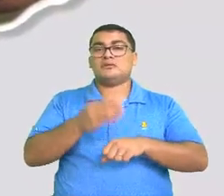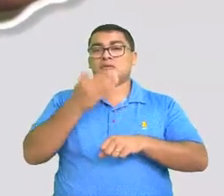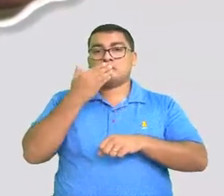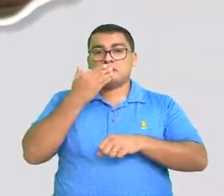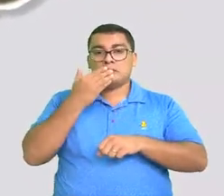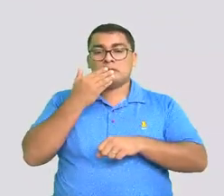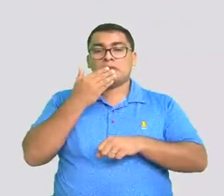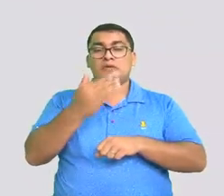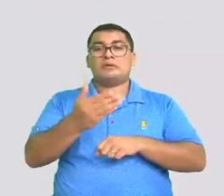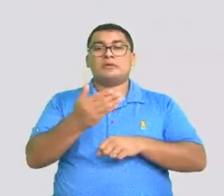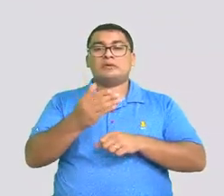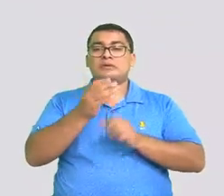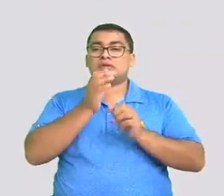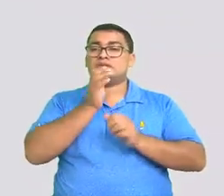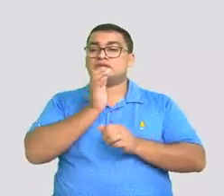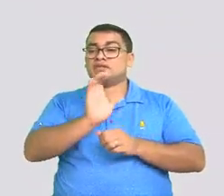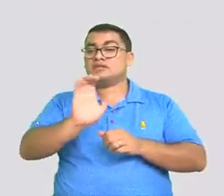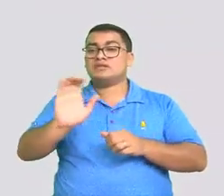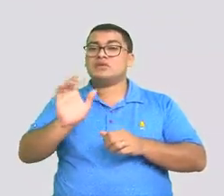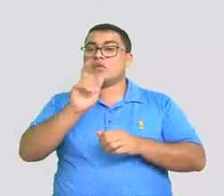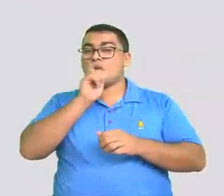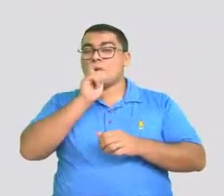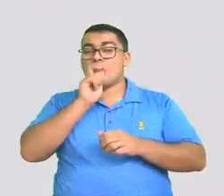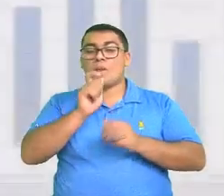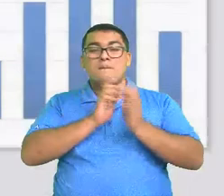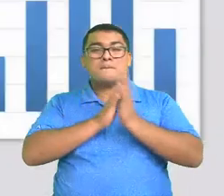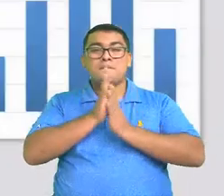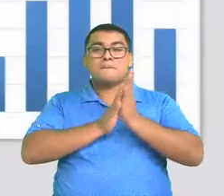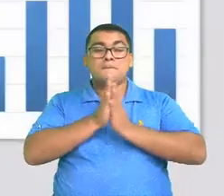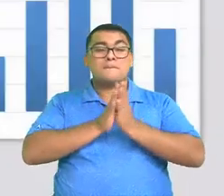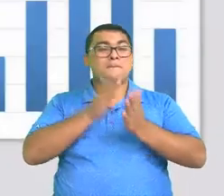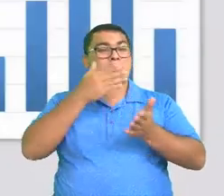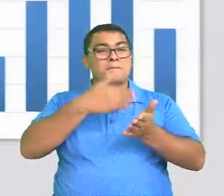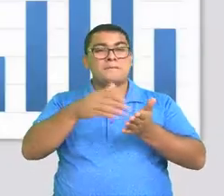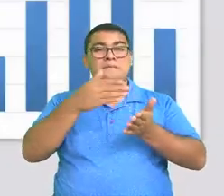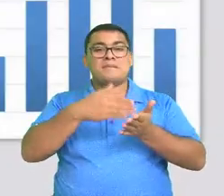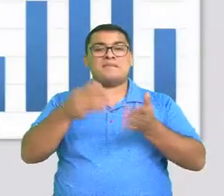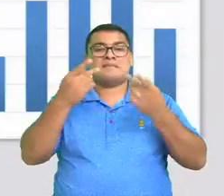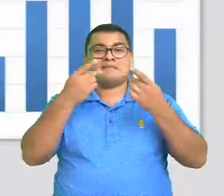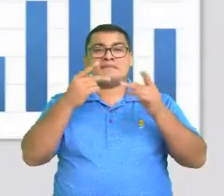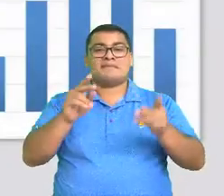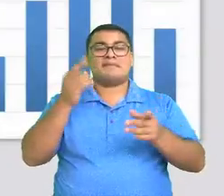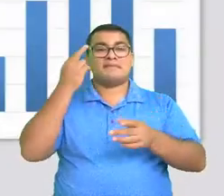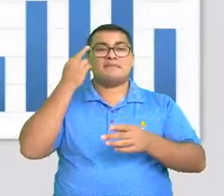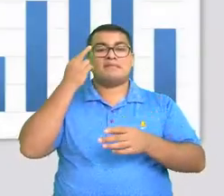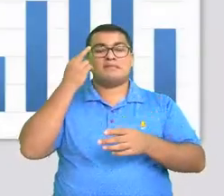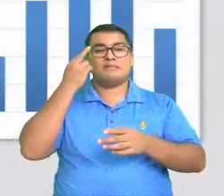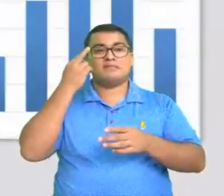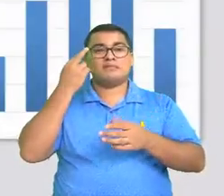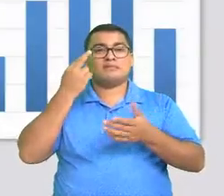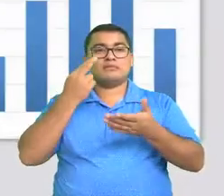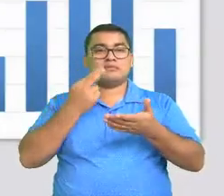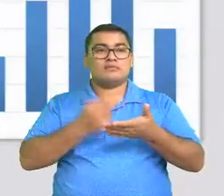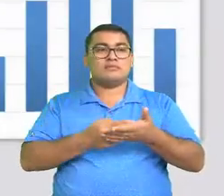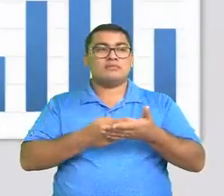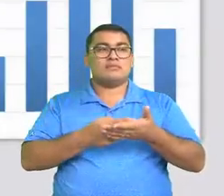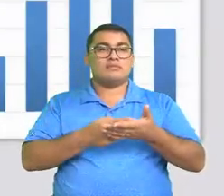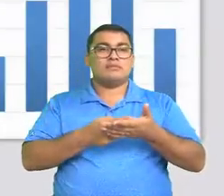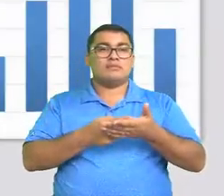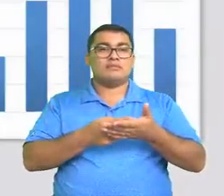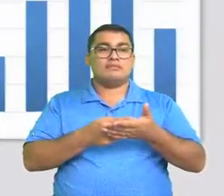buenos, ¿verdad? Porque los niños los aceptan con mucha mayor facilidad. Pero recordar de que tal vez aquí me vean como